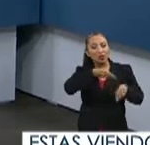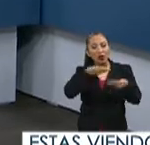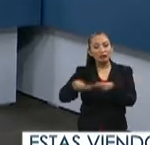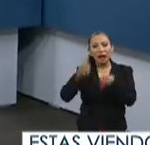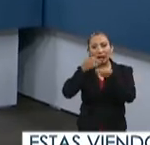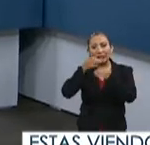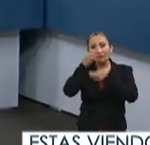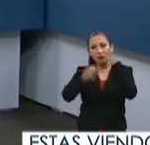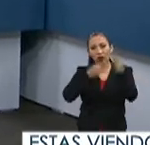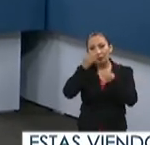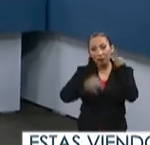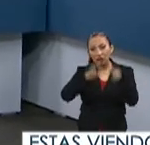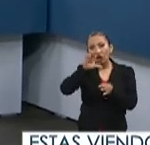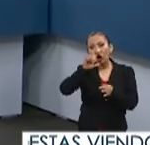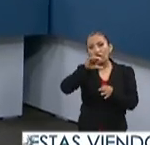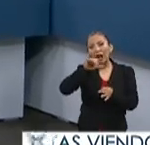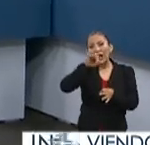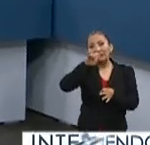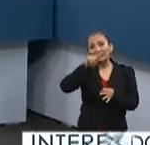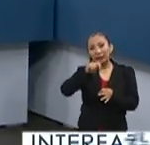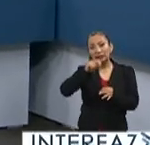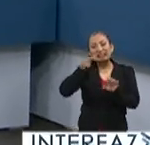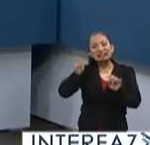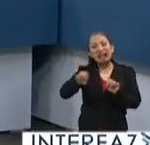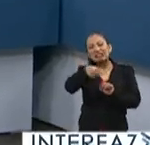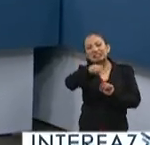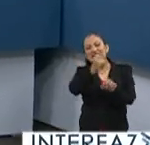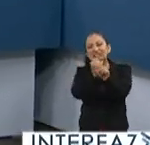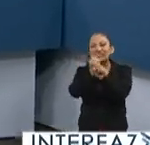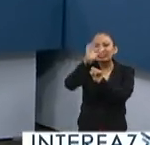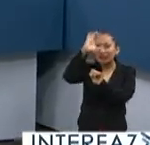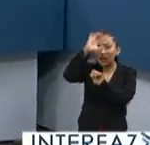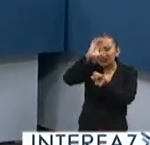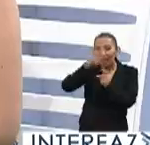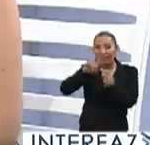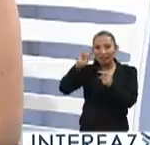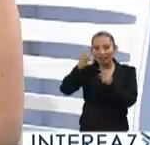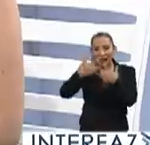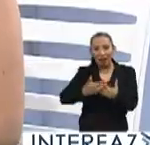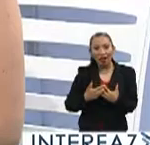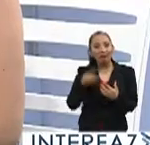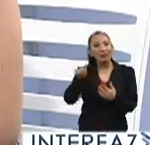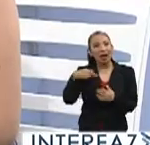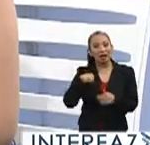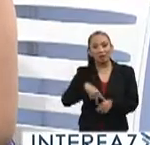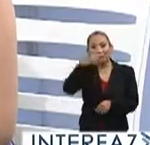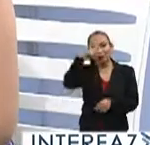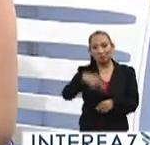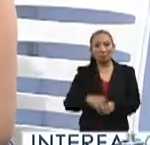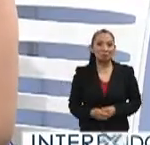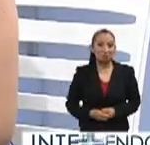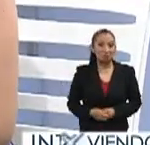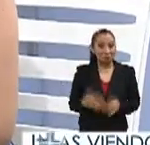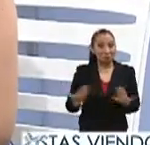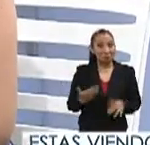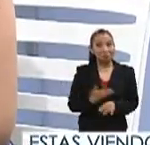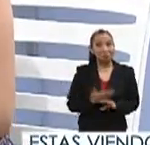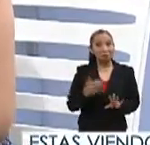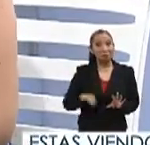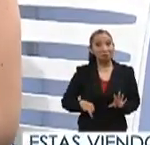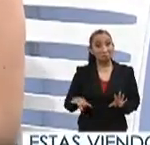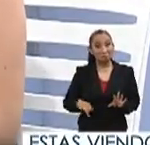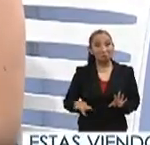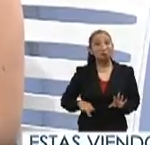la agencia informativa CONACYT sobre lo que se genera en materia de ciencia, tecnología en nuestro país. Así es, muy de cerca,